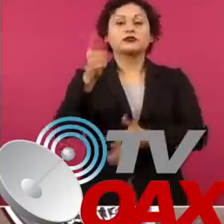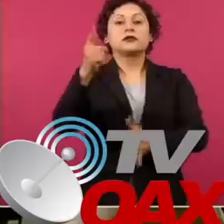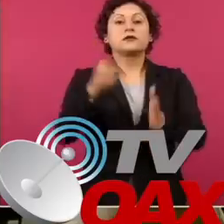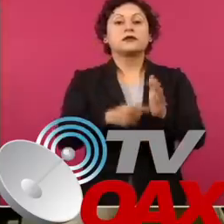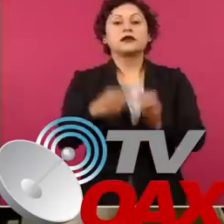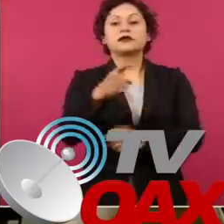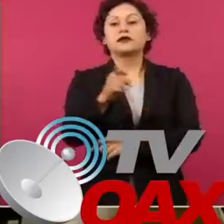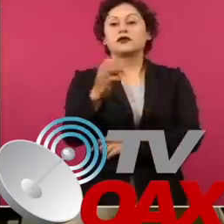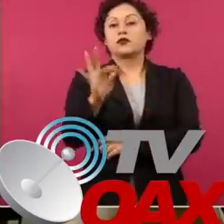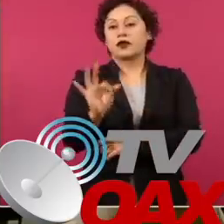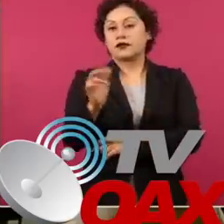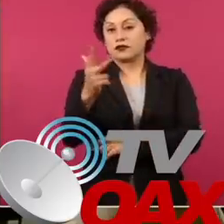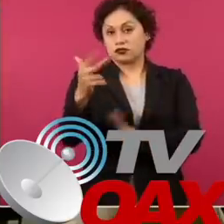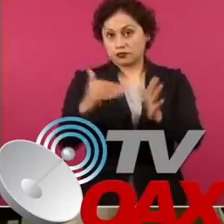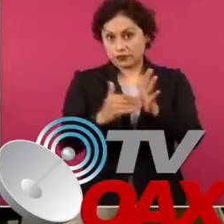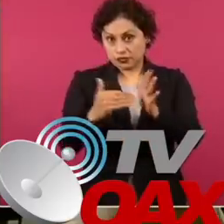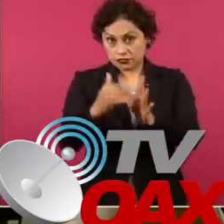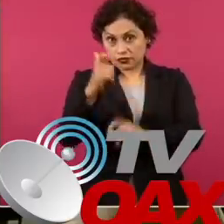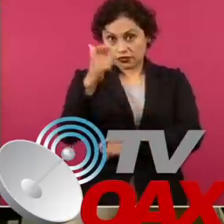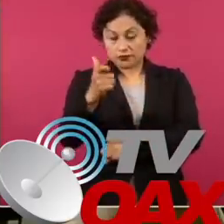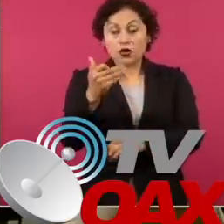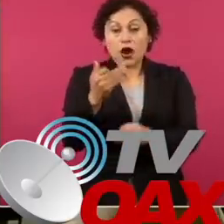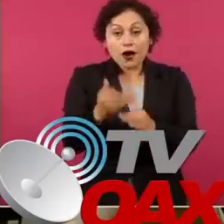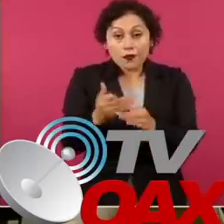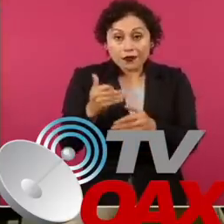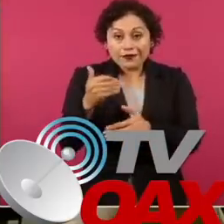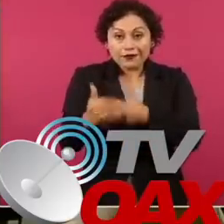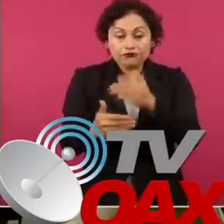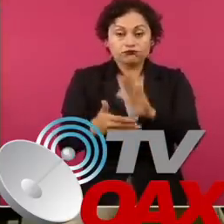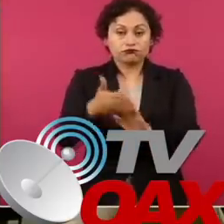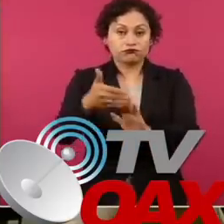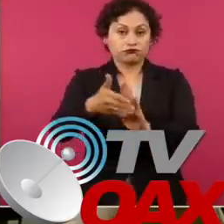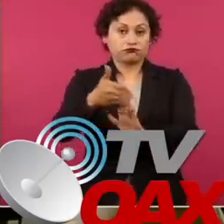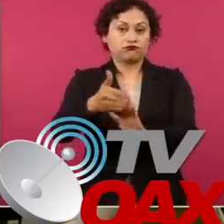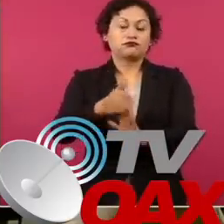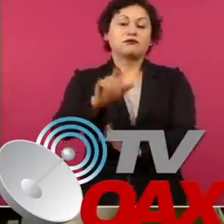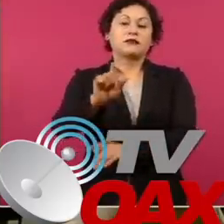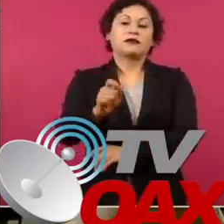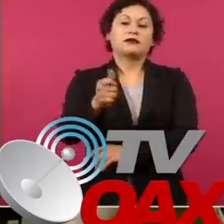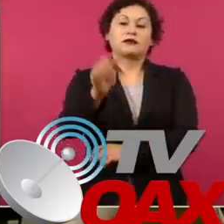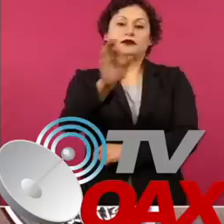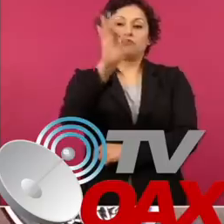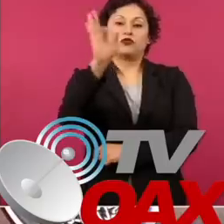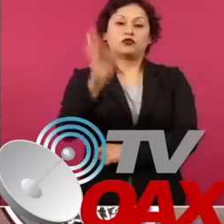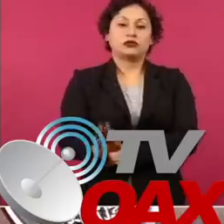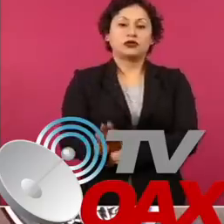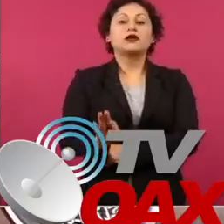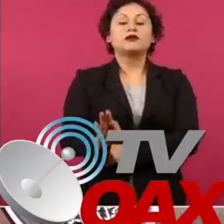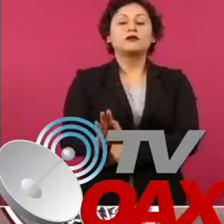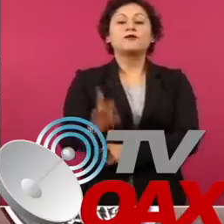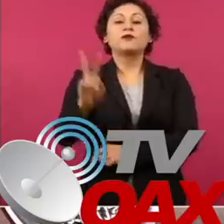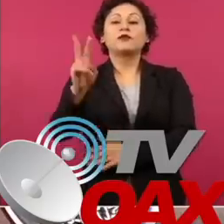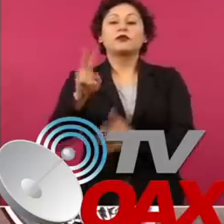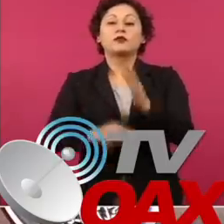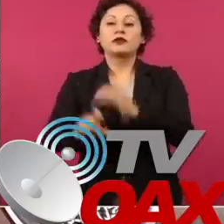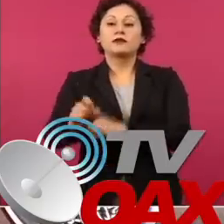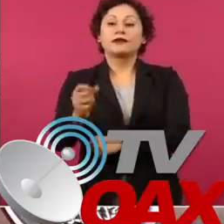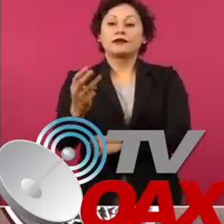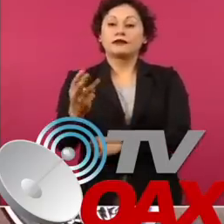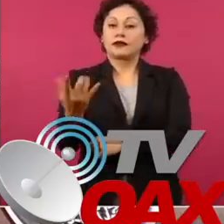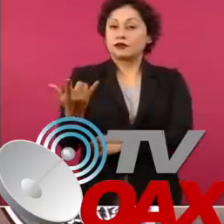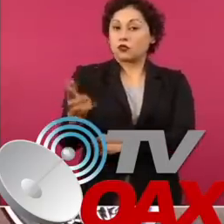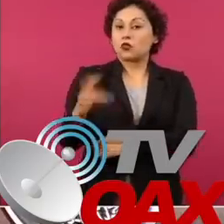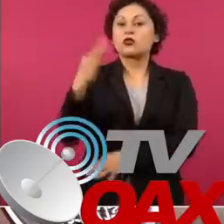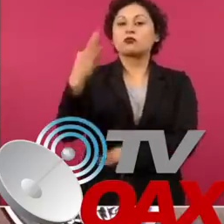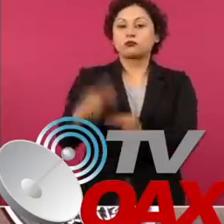pesos. Actualmente tiene un avance de 26% y estará terminada para finales de julio de 2023.